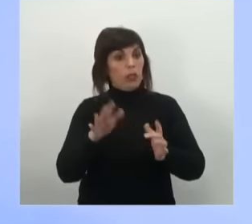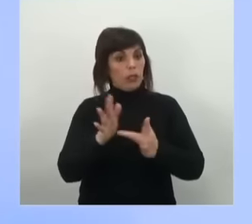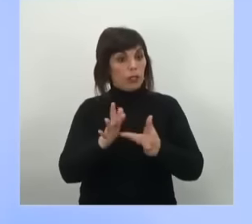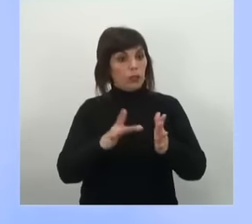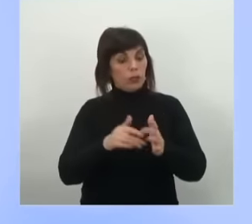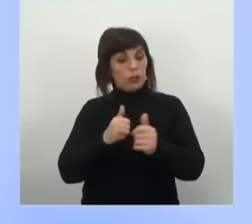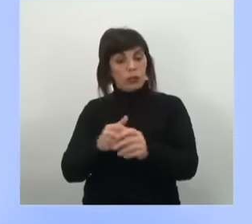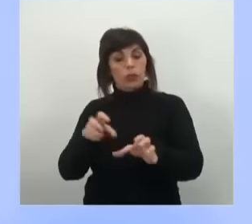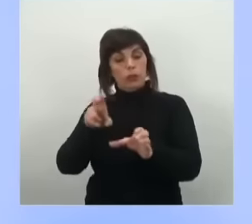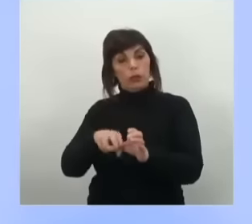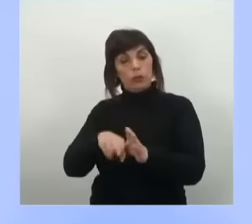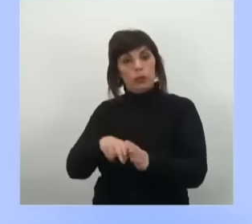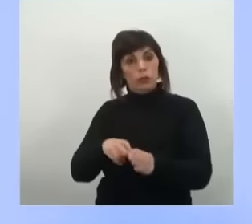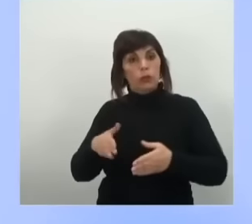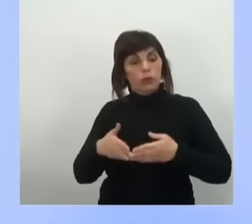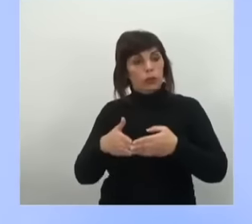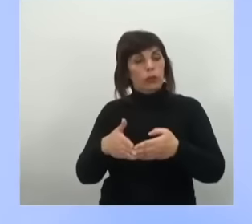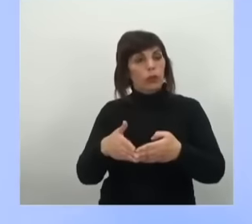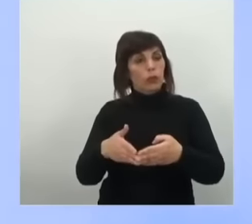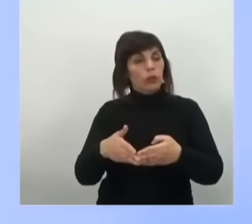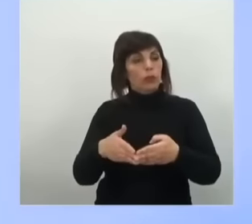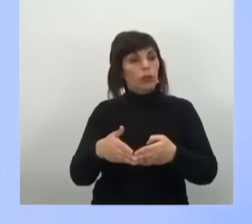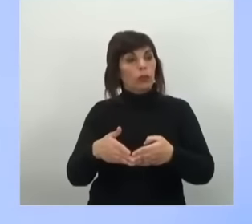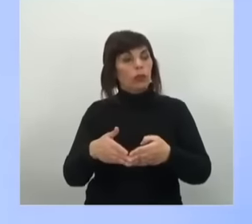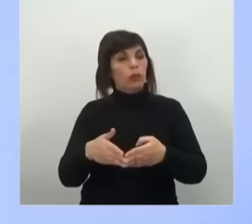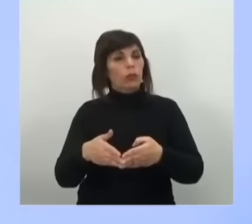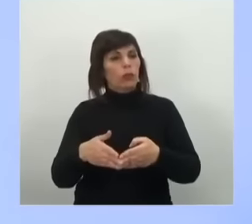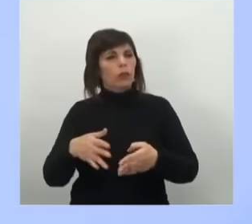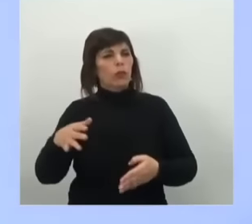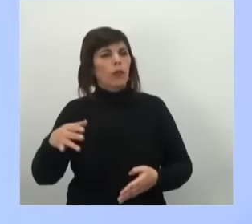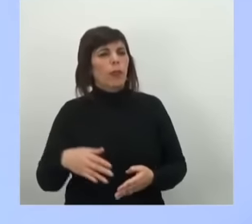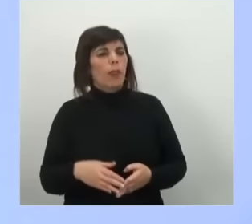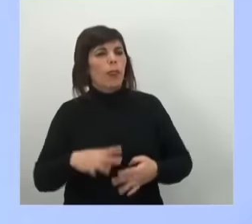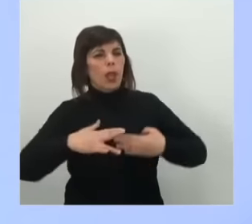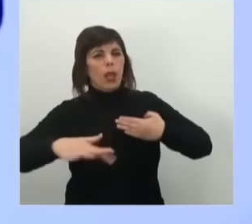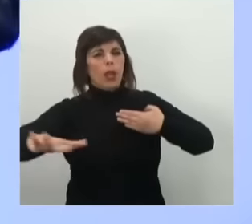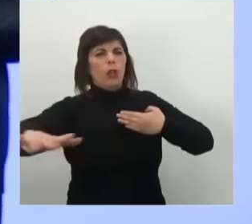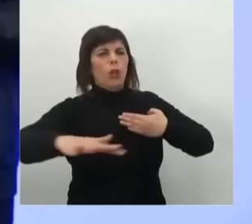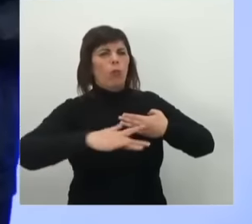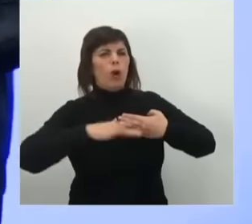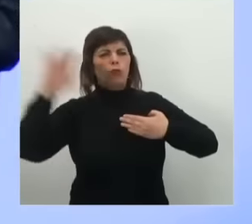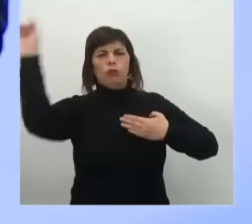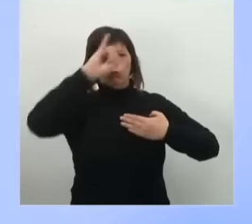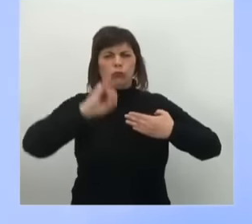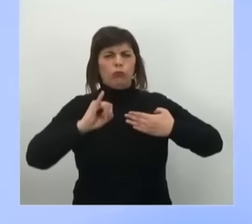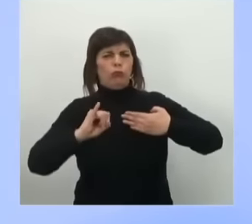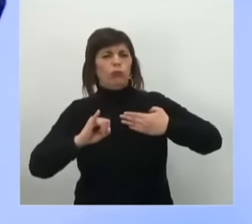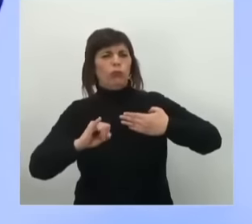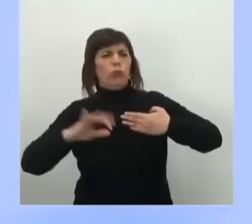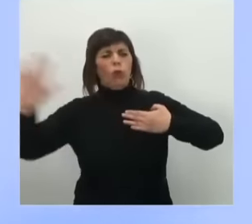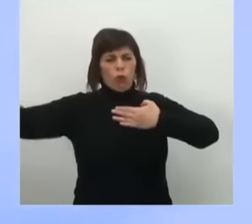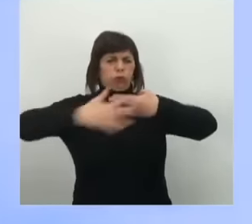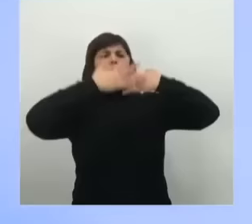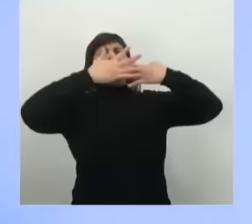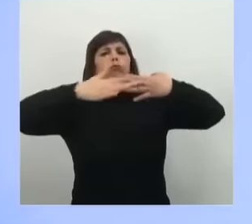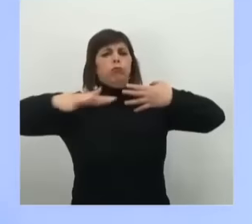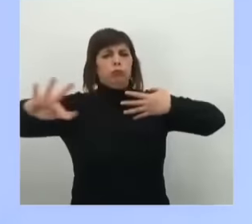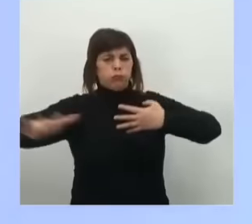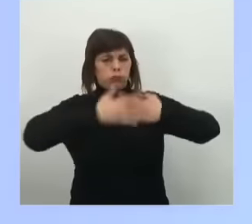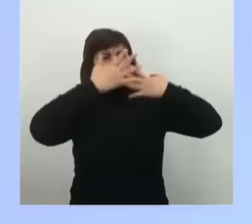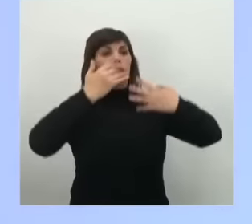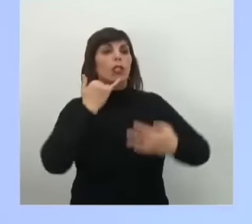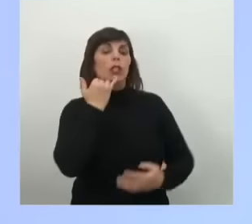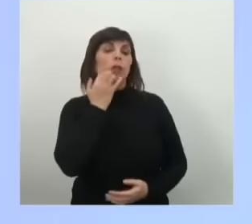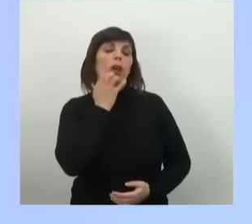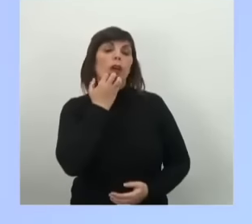le siguieron versículo 24 dice he aquí se levantó en el mar una tempestad entre Santa esa palabra tempestad en